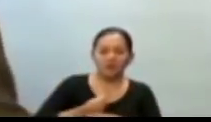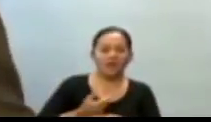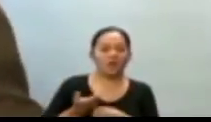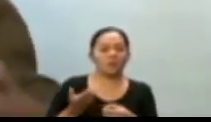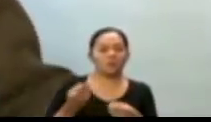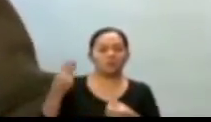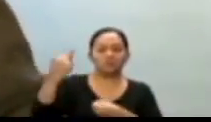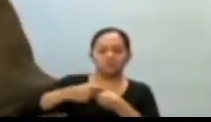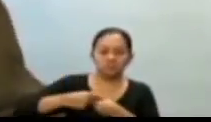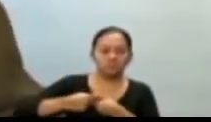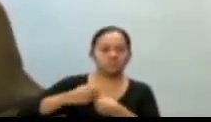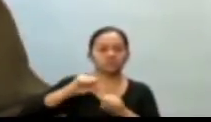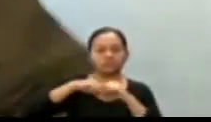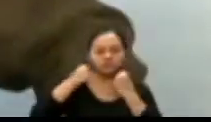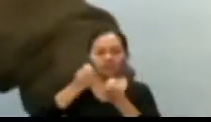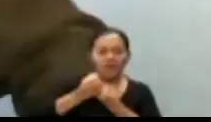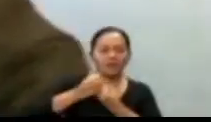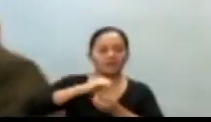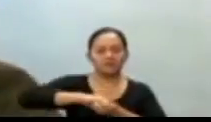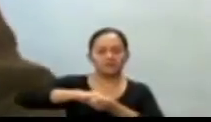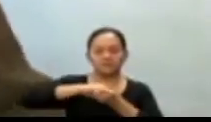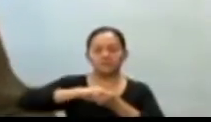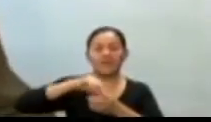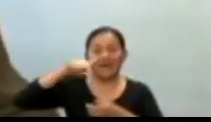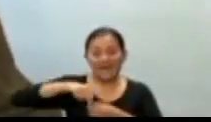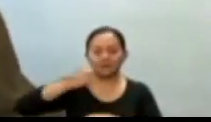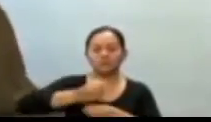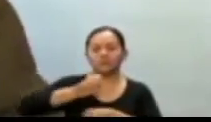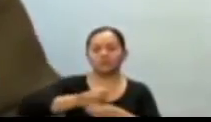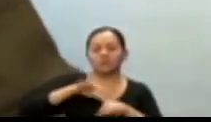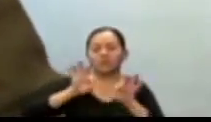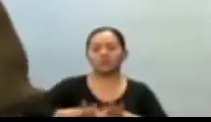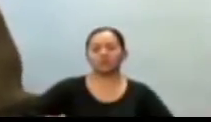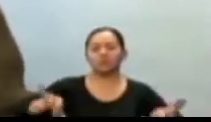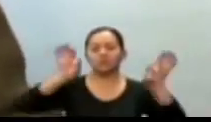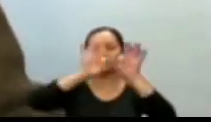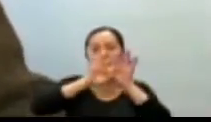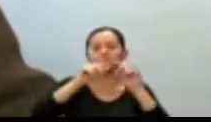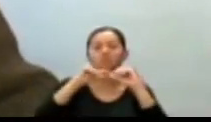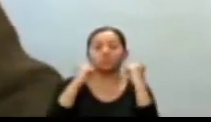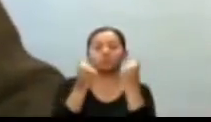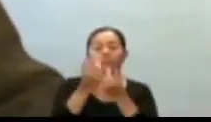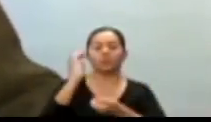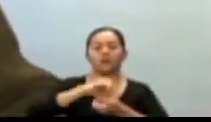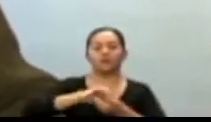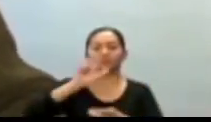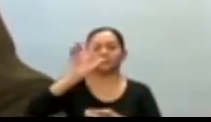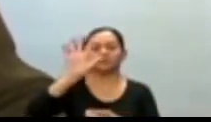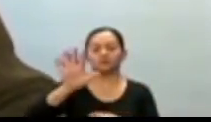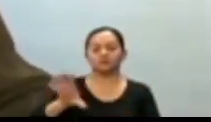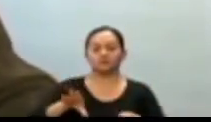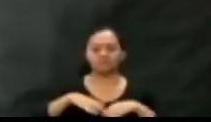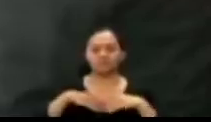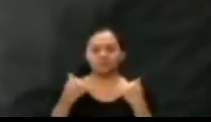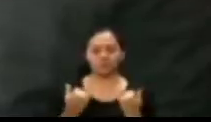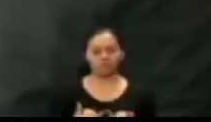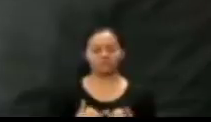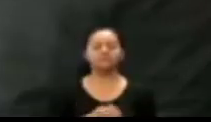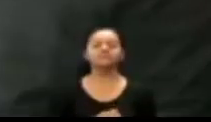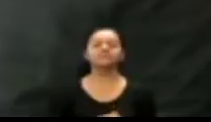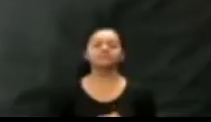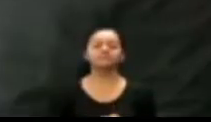solidaridad que la ciudadanía puede generar. Y esta es una de las tareas fundamentales que el movimiento Alianza País está asumiendo en este tiempo.